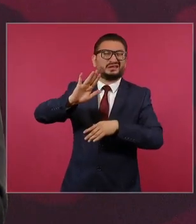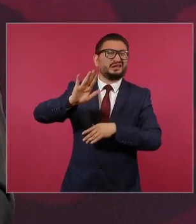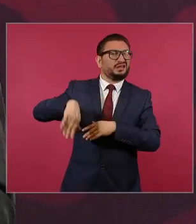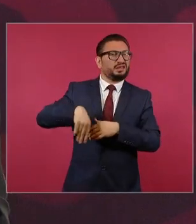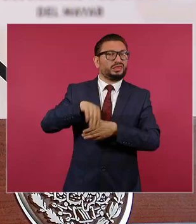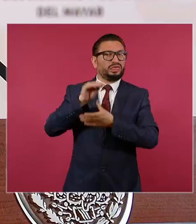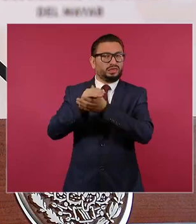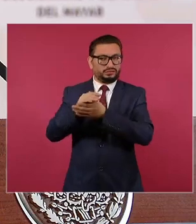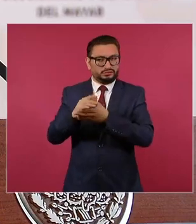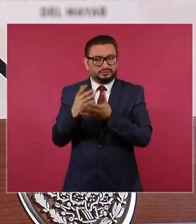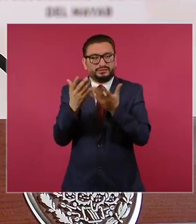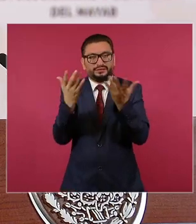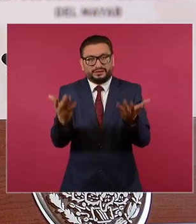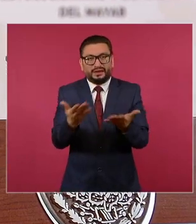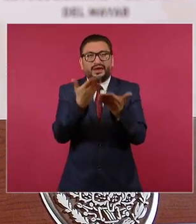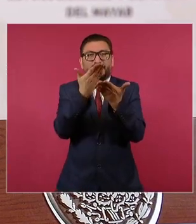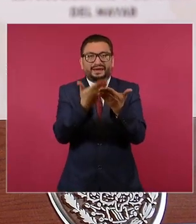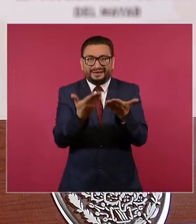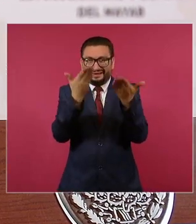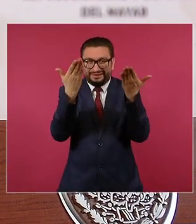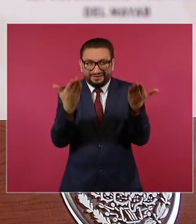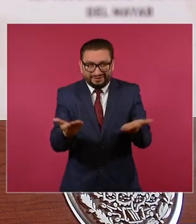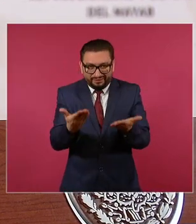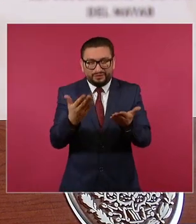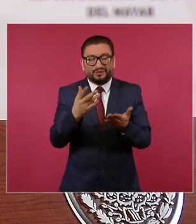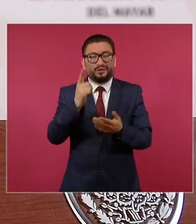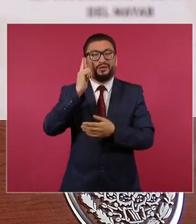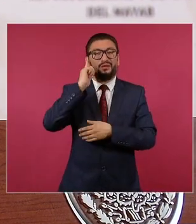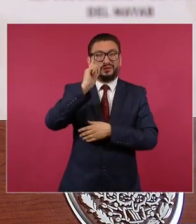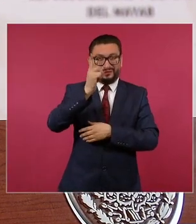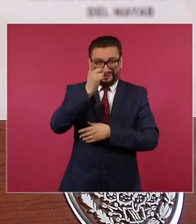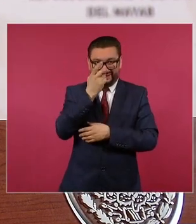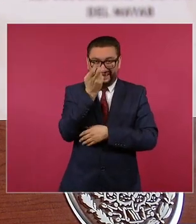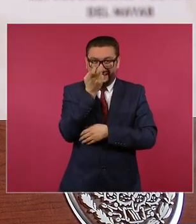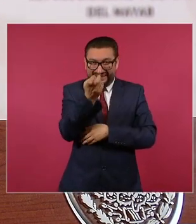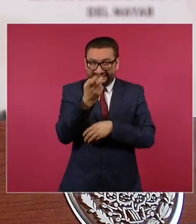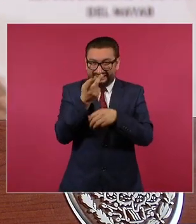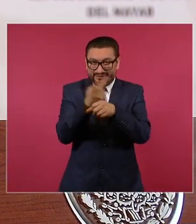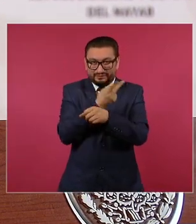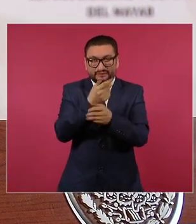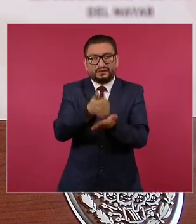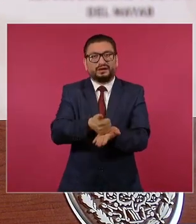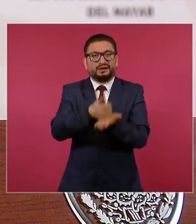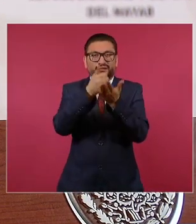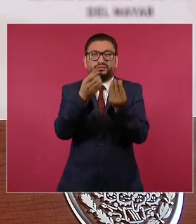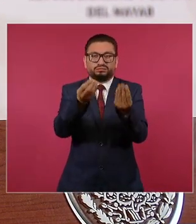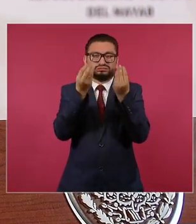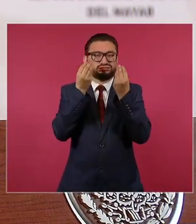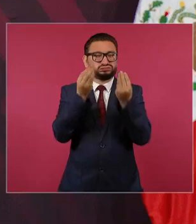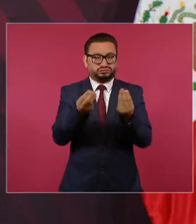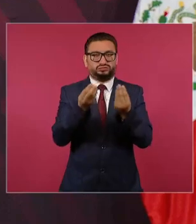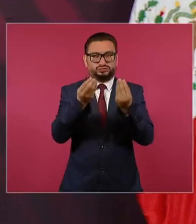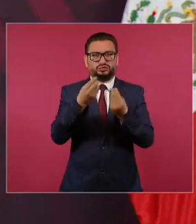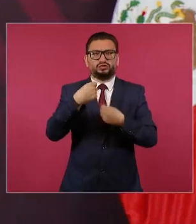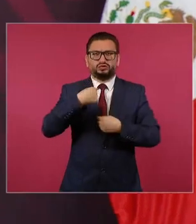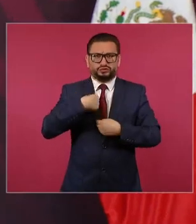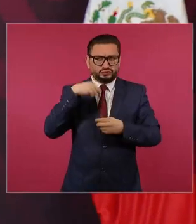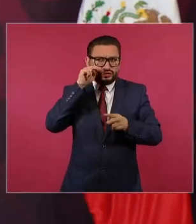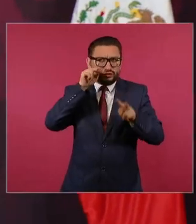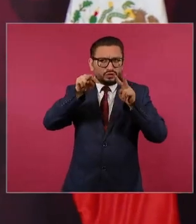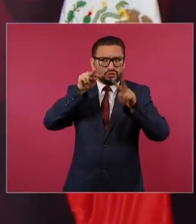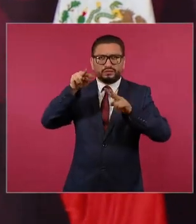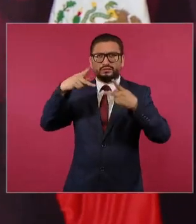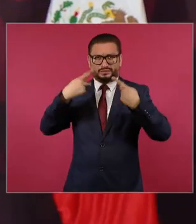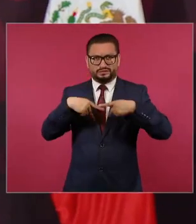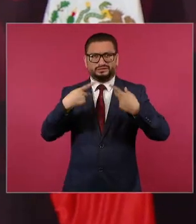Entonces yo espero que esto ayude mucho, mucho. Ya he estado viendo gente